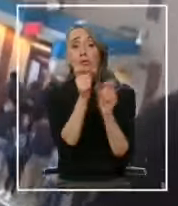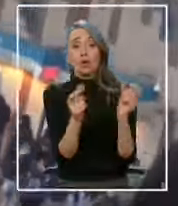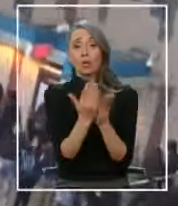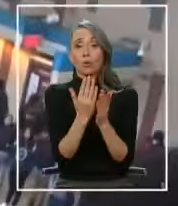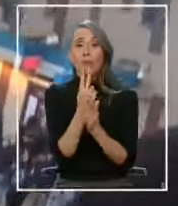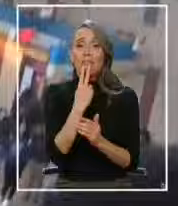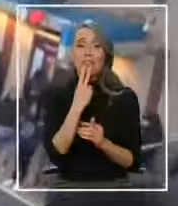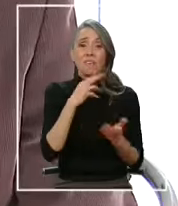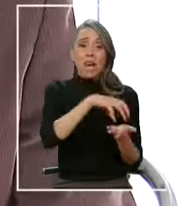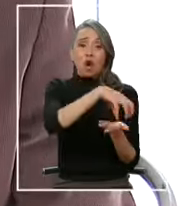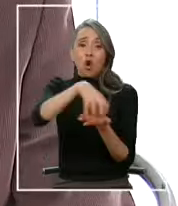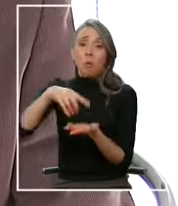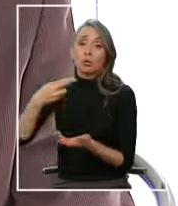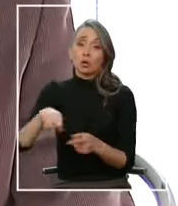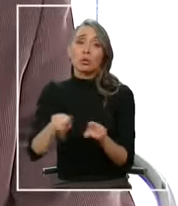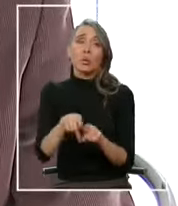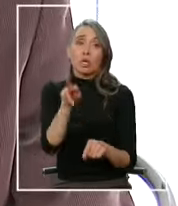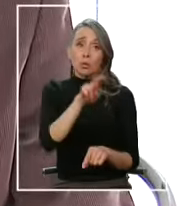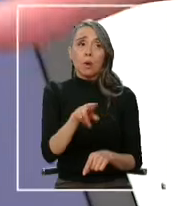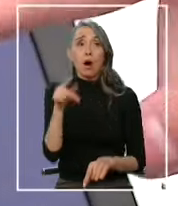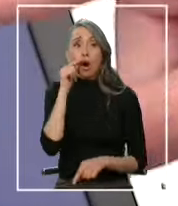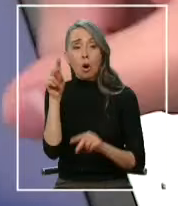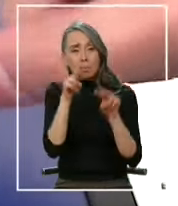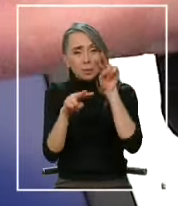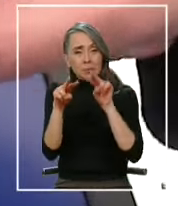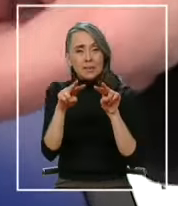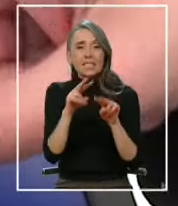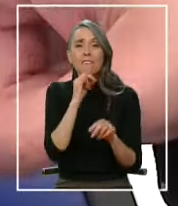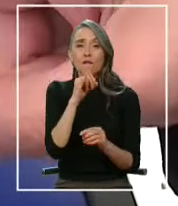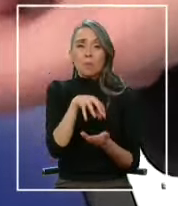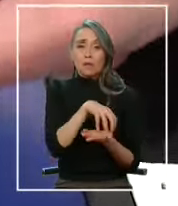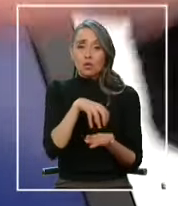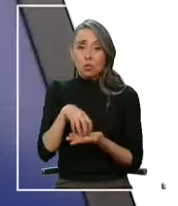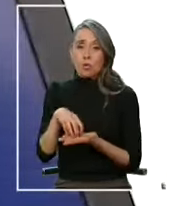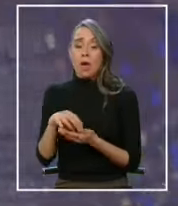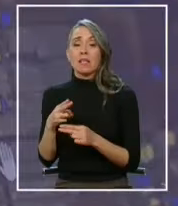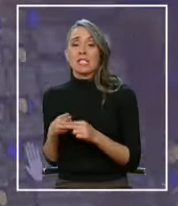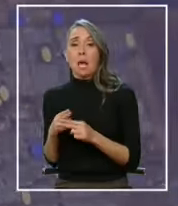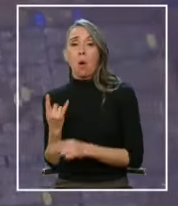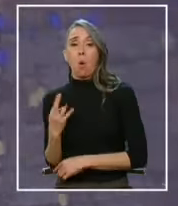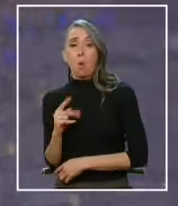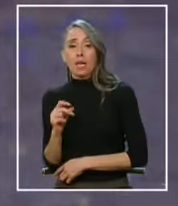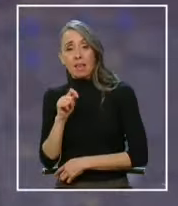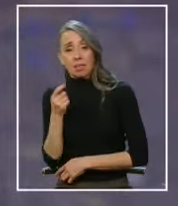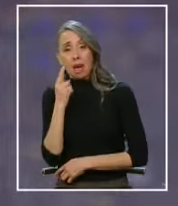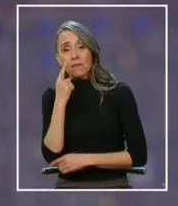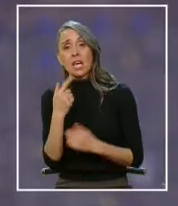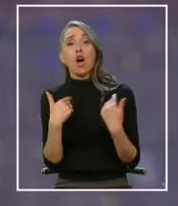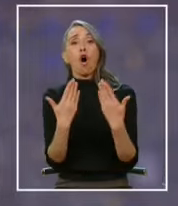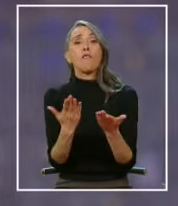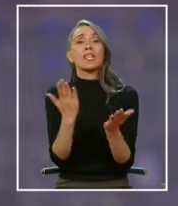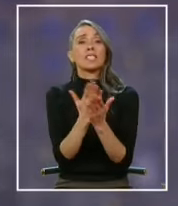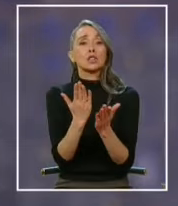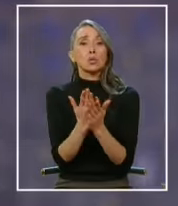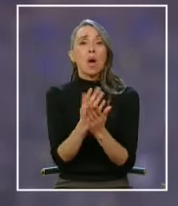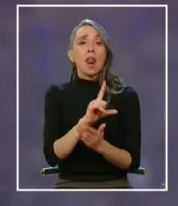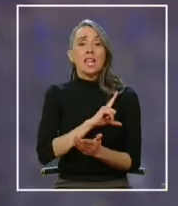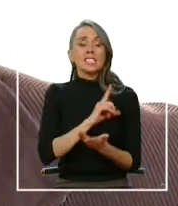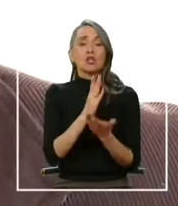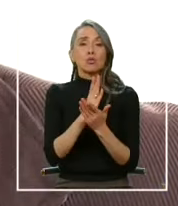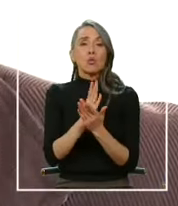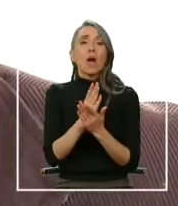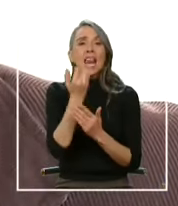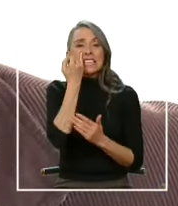estudiantes de la zona sur. Junto al analista de datos urbanos, Gerardo Ureta, revisamos la infraestructura educativa de toda la región